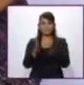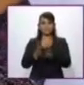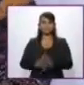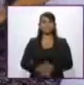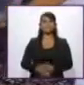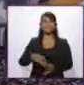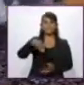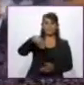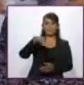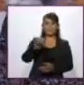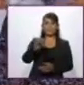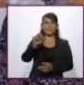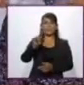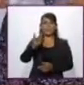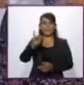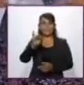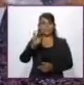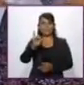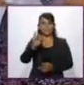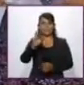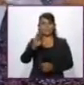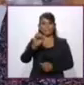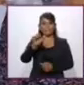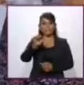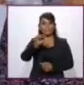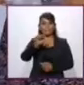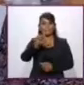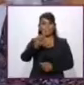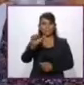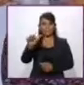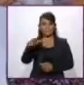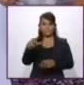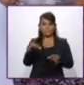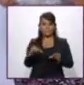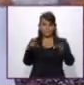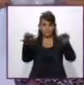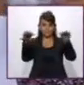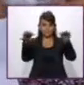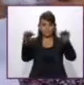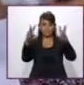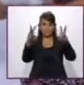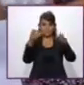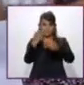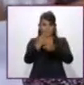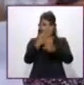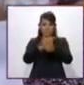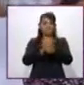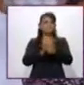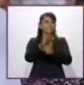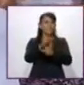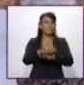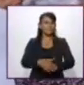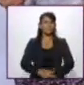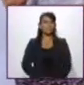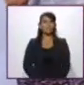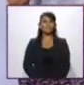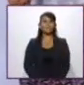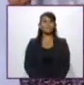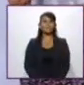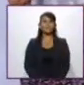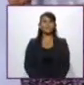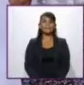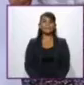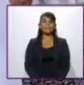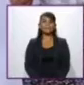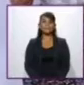Mari Ibarra enseñará el tema que abordará en este segundo segmento.